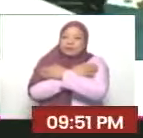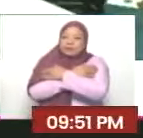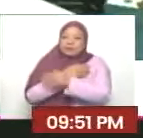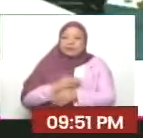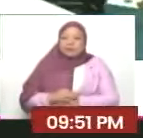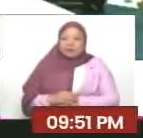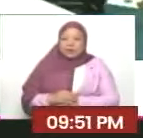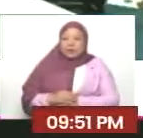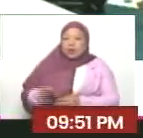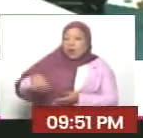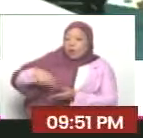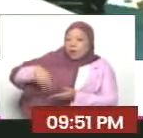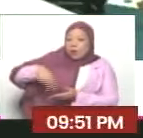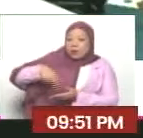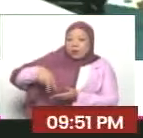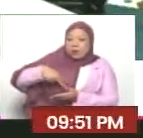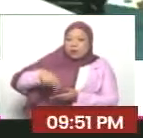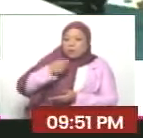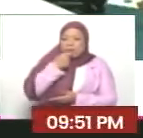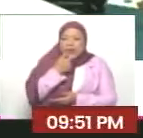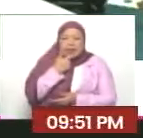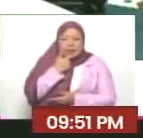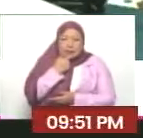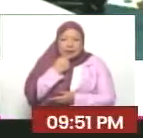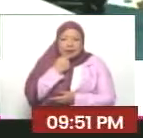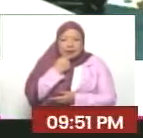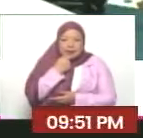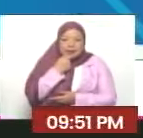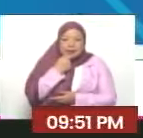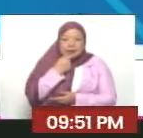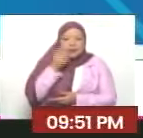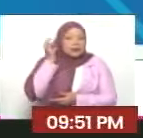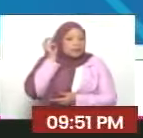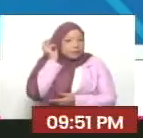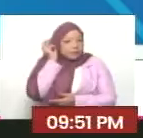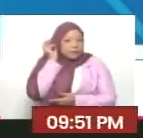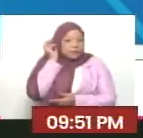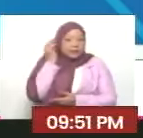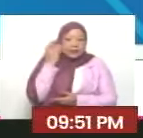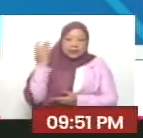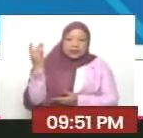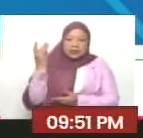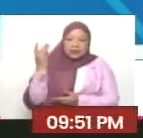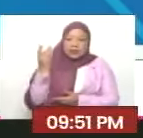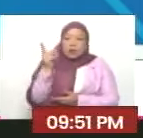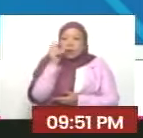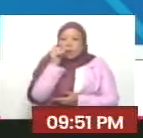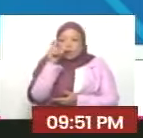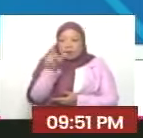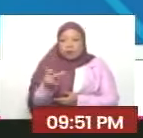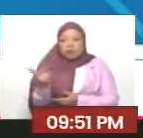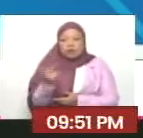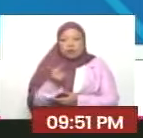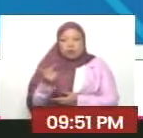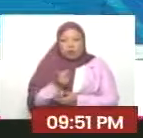Y bailando de manera exquisita Xiomara Pérez y Yacer Samier.